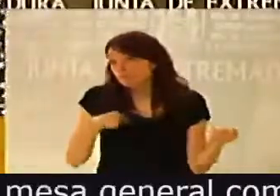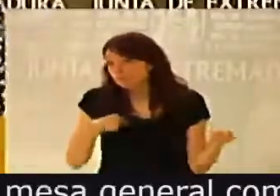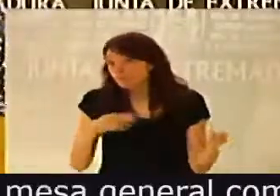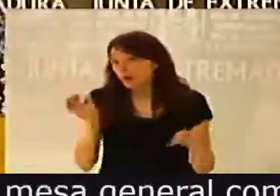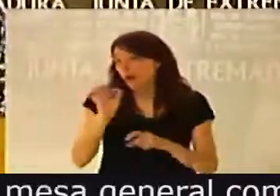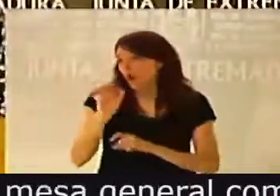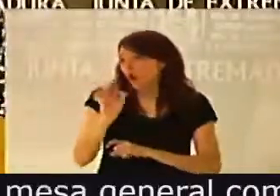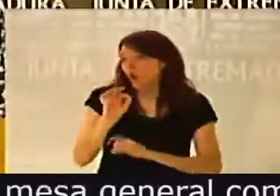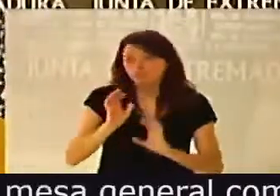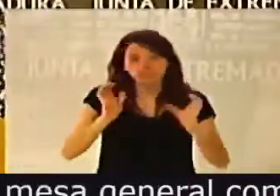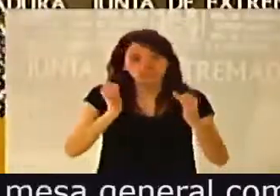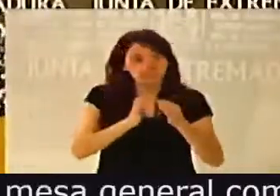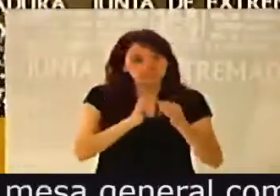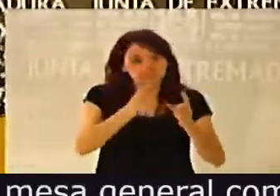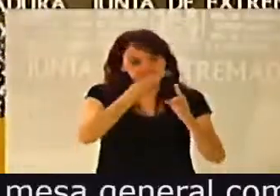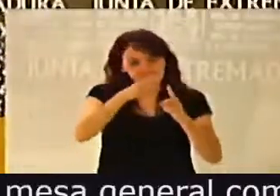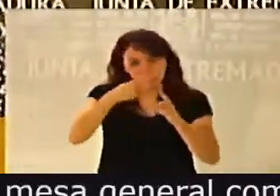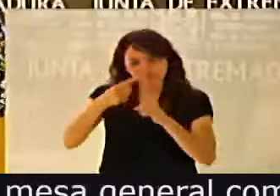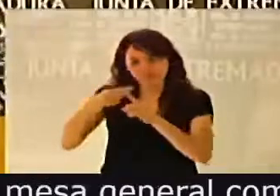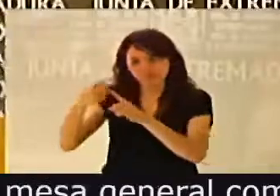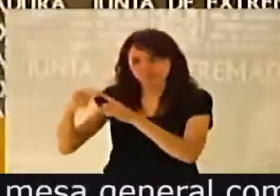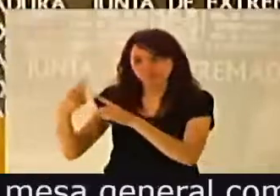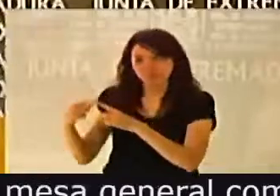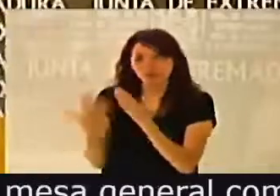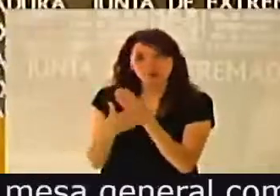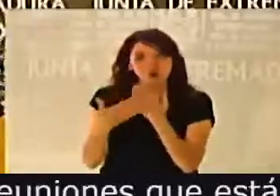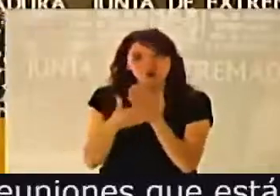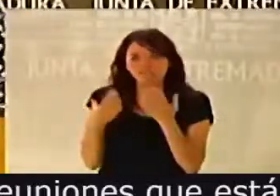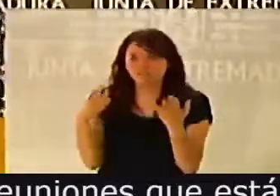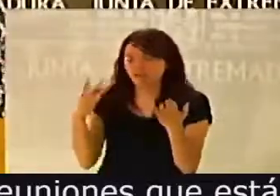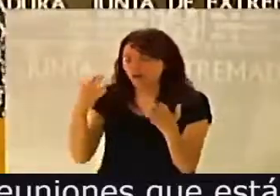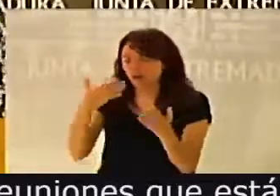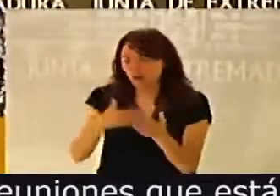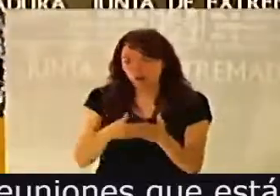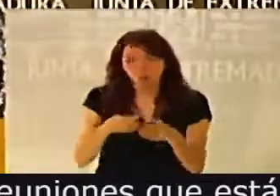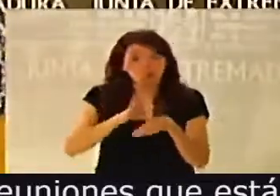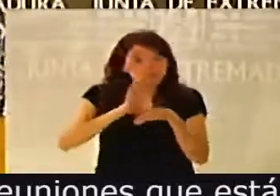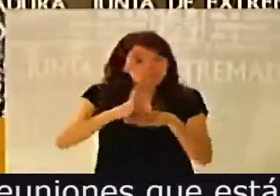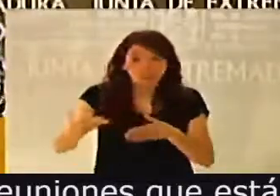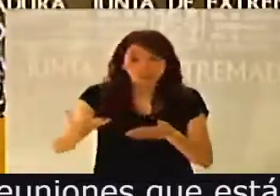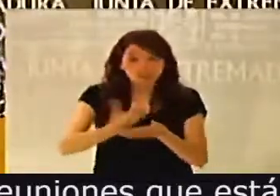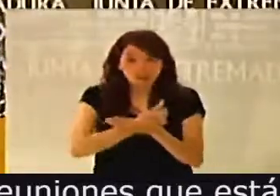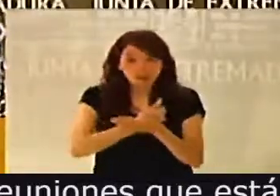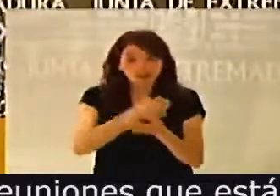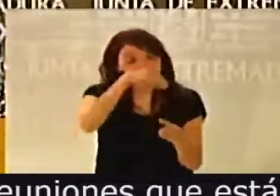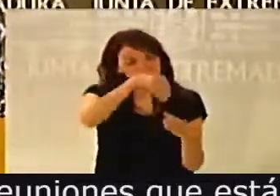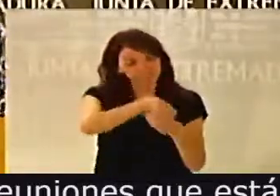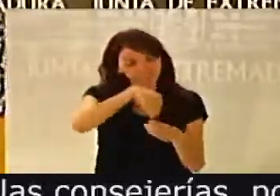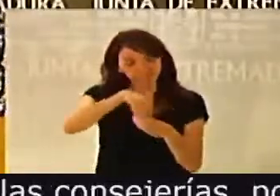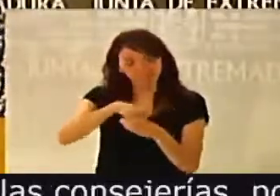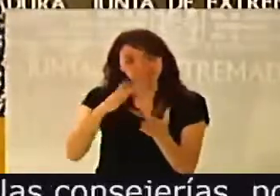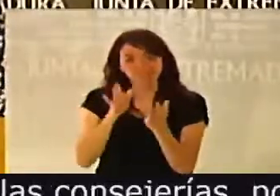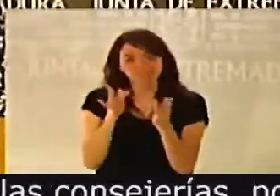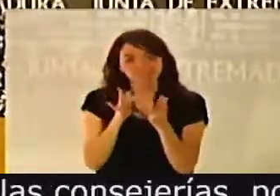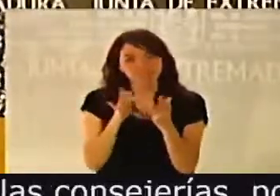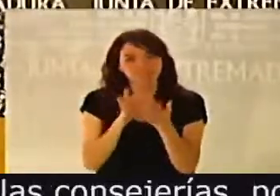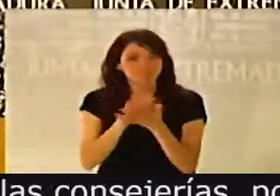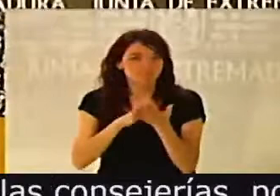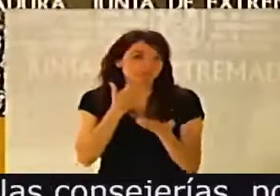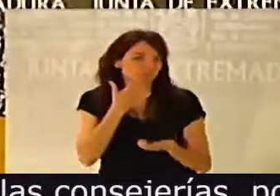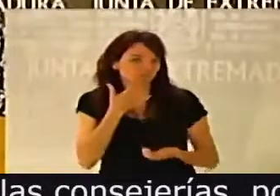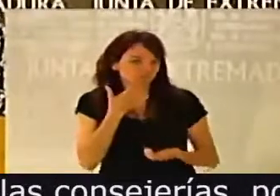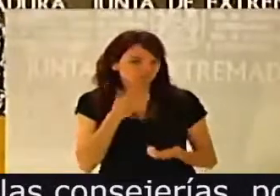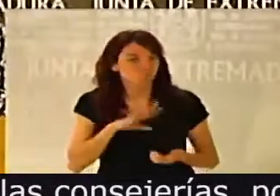distintas reuniones que está teniendo este Gobierno en todas y cada una de las consejerías. Por ponerle un ejemplo, le señalaba la reunión de